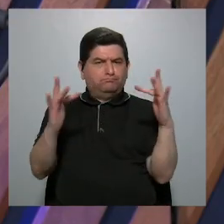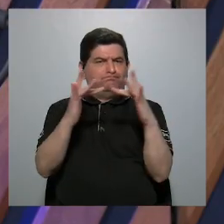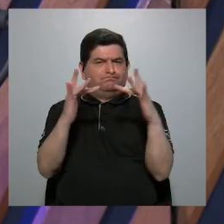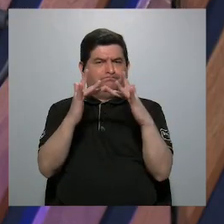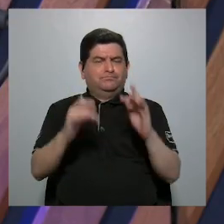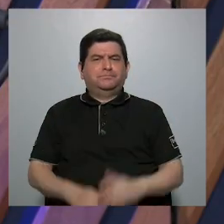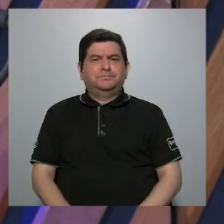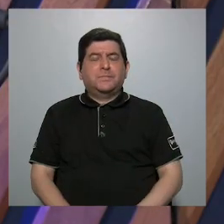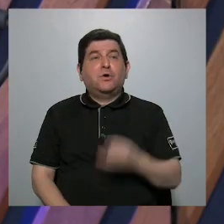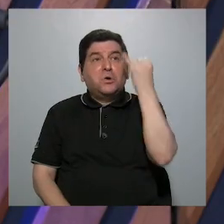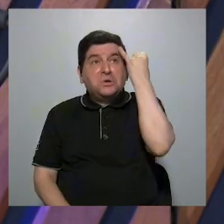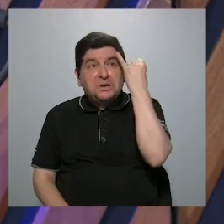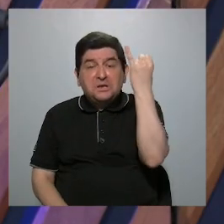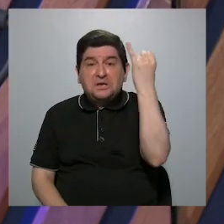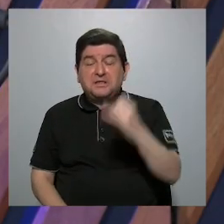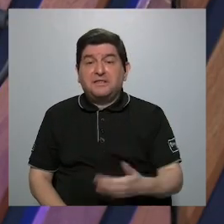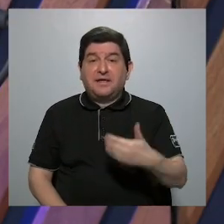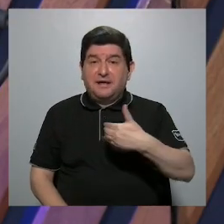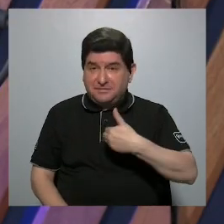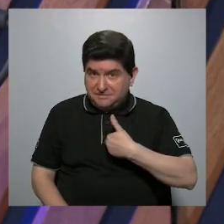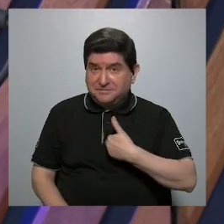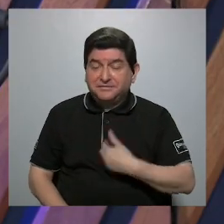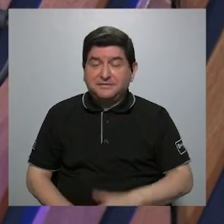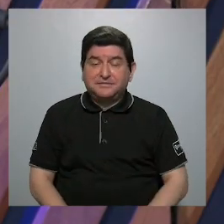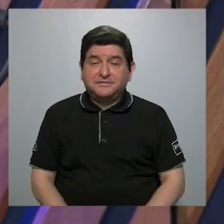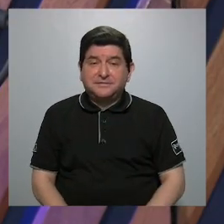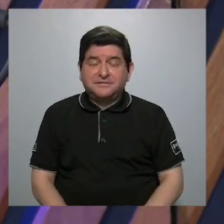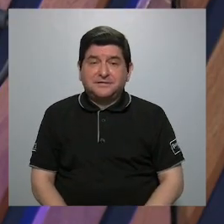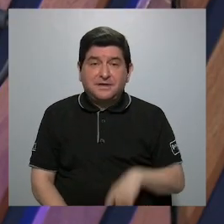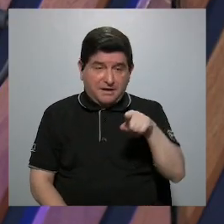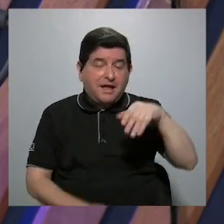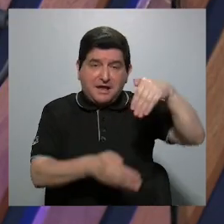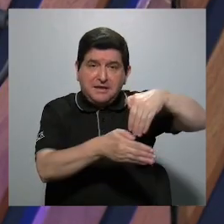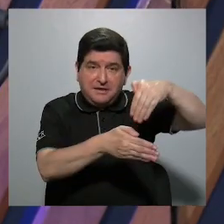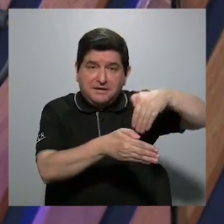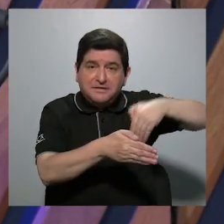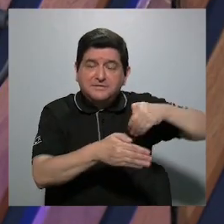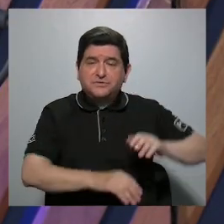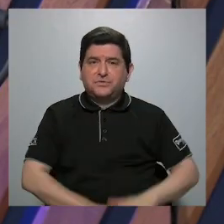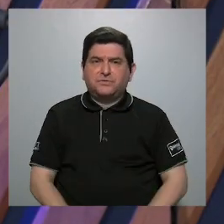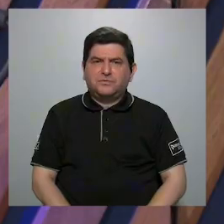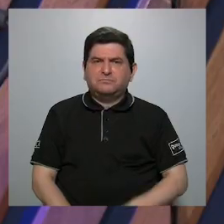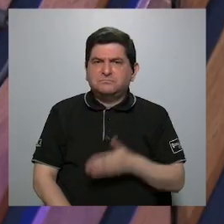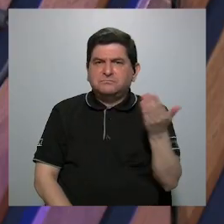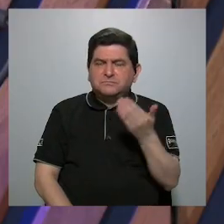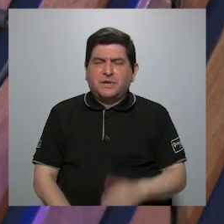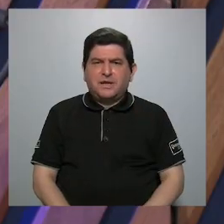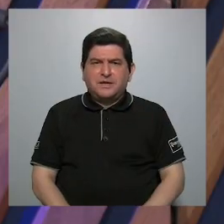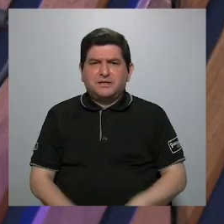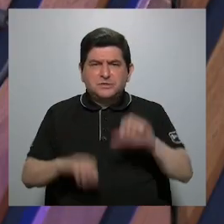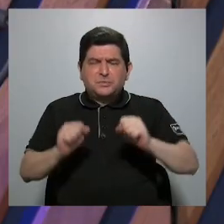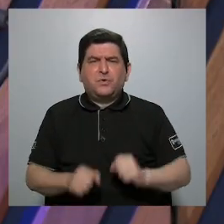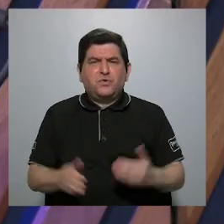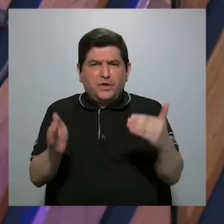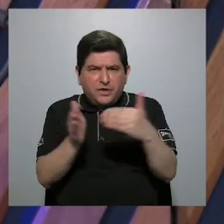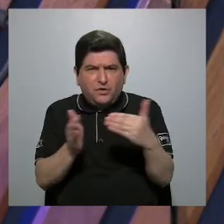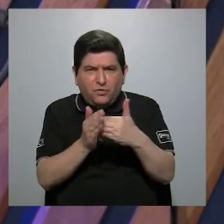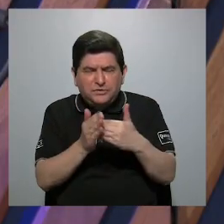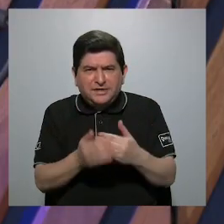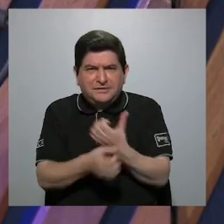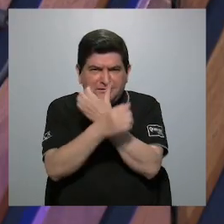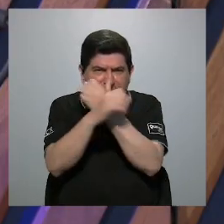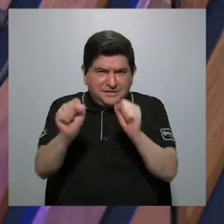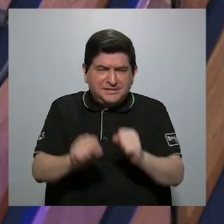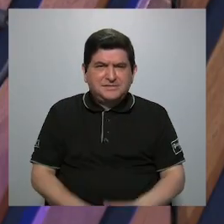estuve en contacto con una iniciativa que tiene ese archivo, que es una recuperación